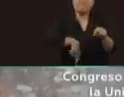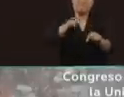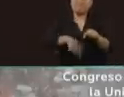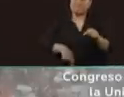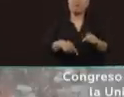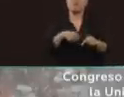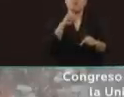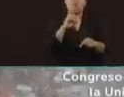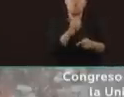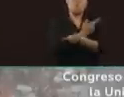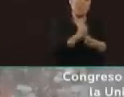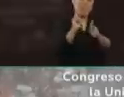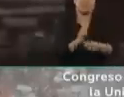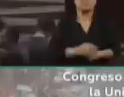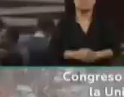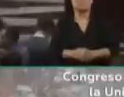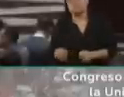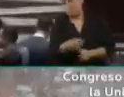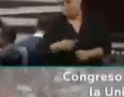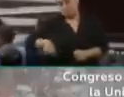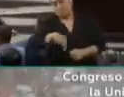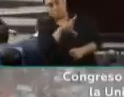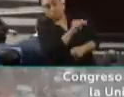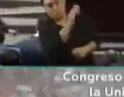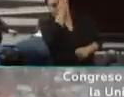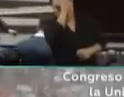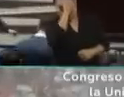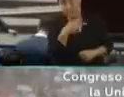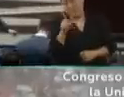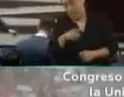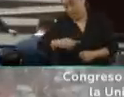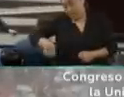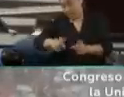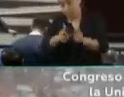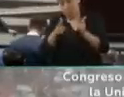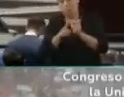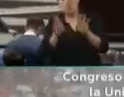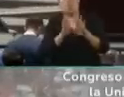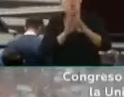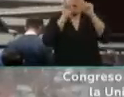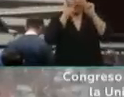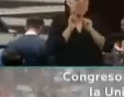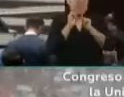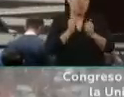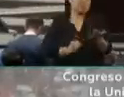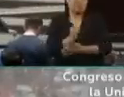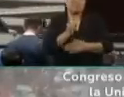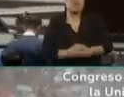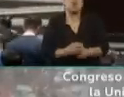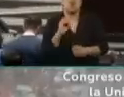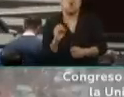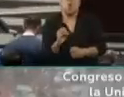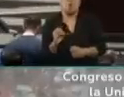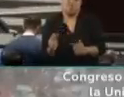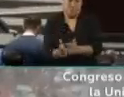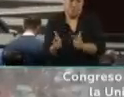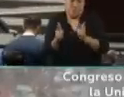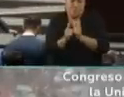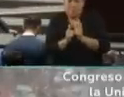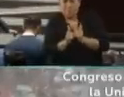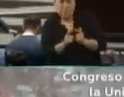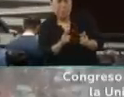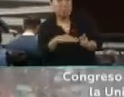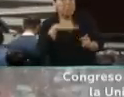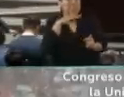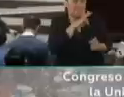Somos oposición, pero no una oposición ciega o radical. Oposición sin complejos, que puede votar